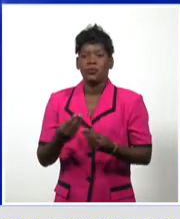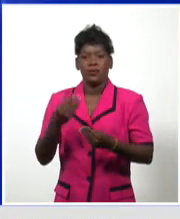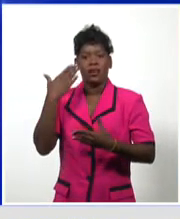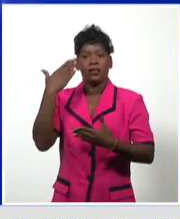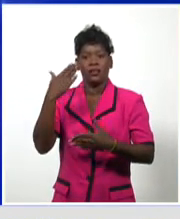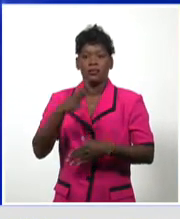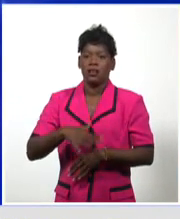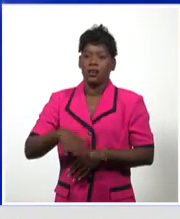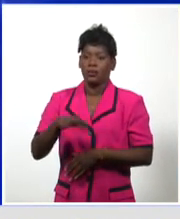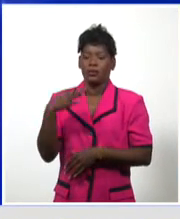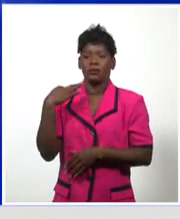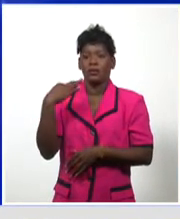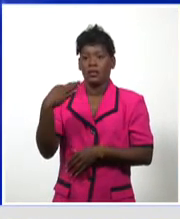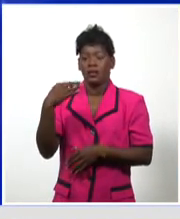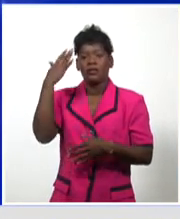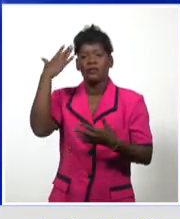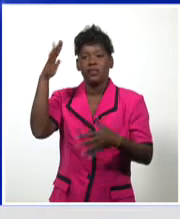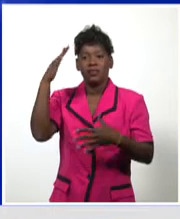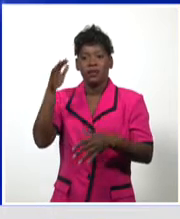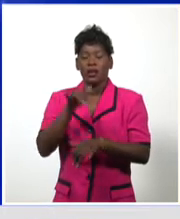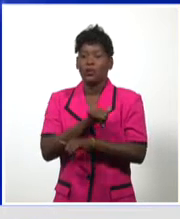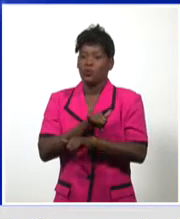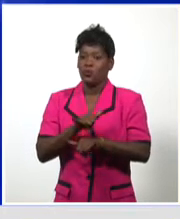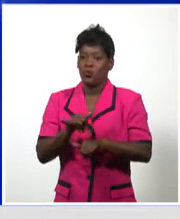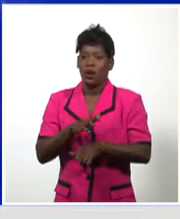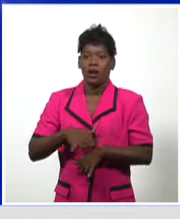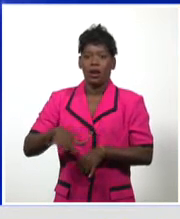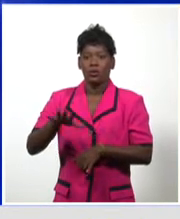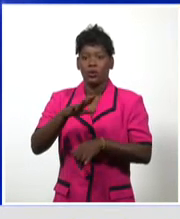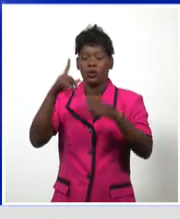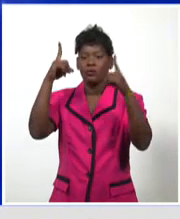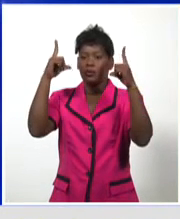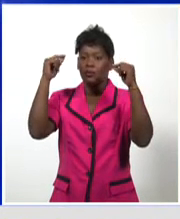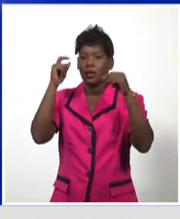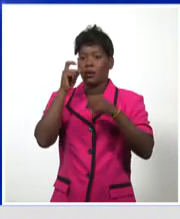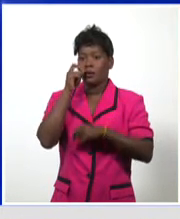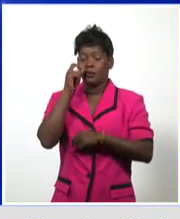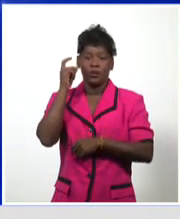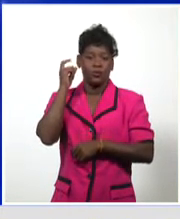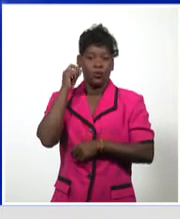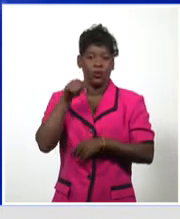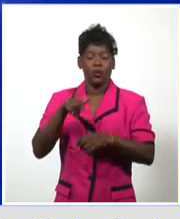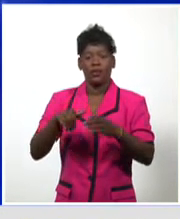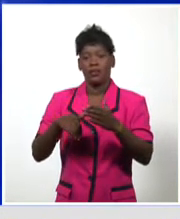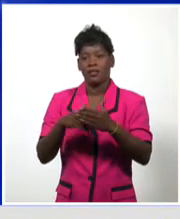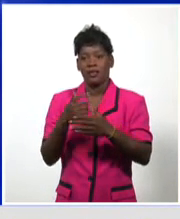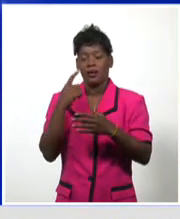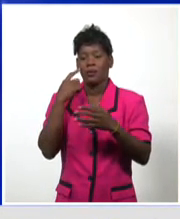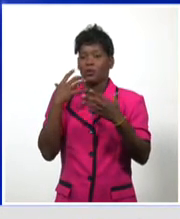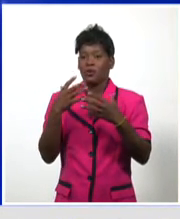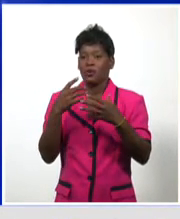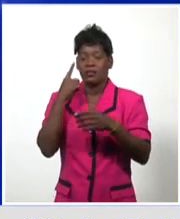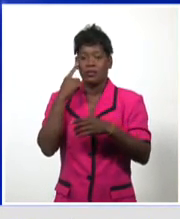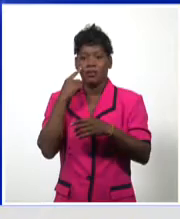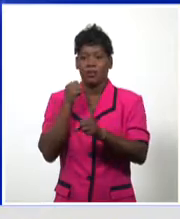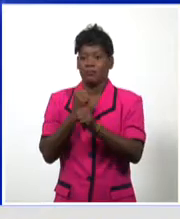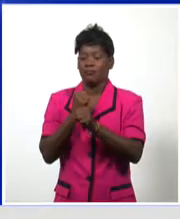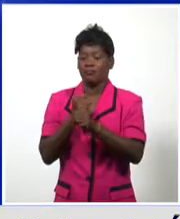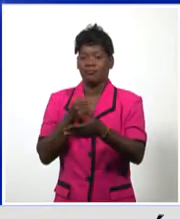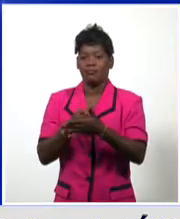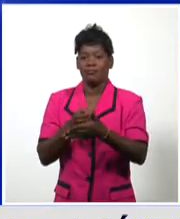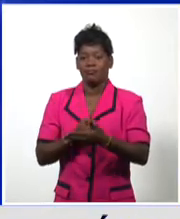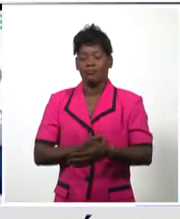y una felicitación también a nombre de los meteorólogos, a nuestras enfermeras y enfermeros en su día, que también están en la primera línea de batalla. Seguro que sí, en